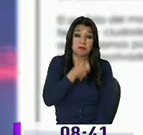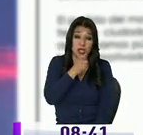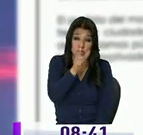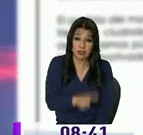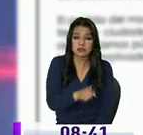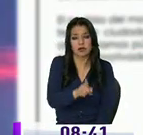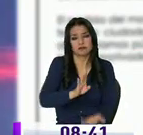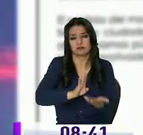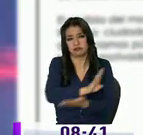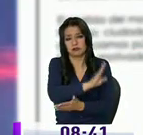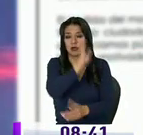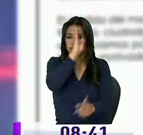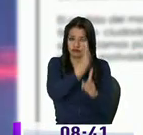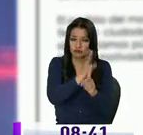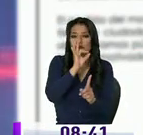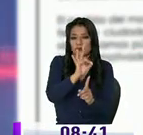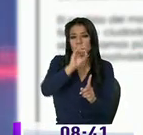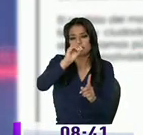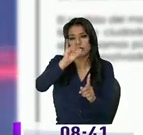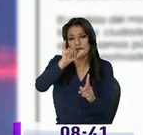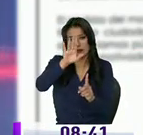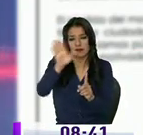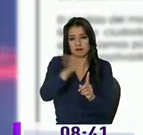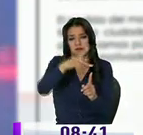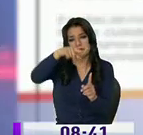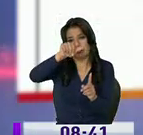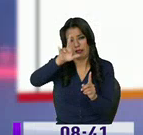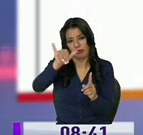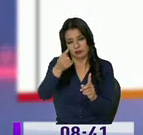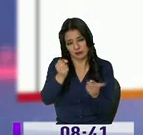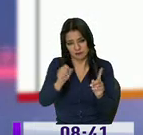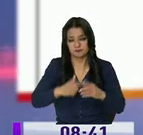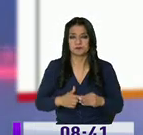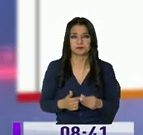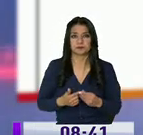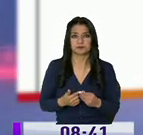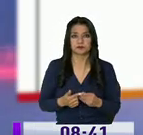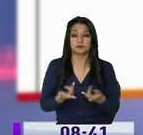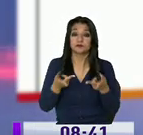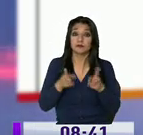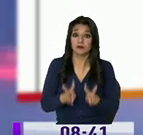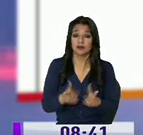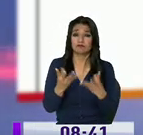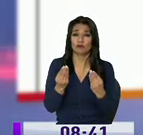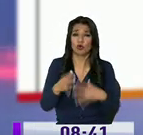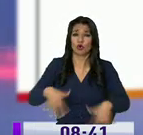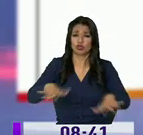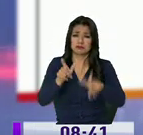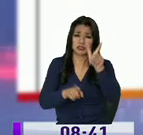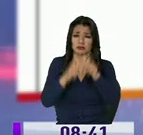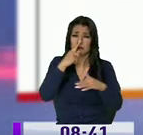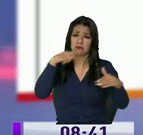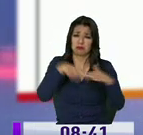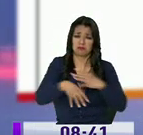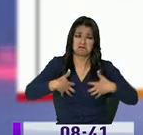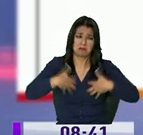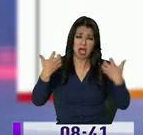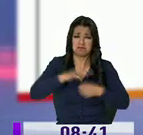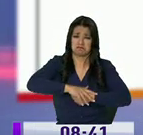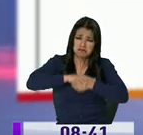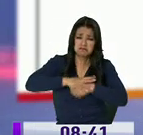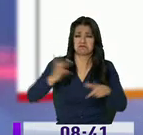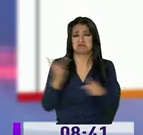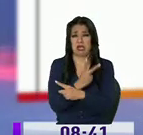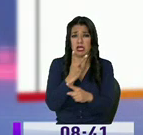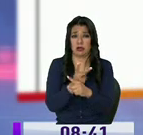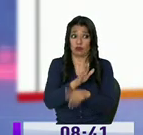y en particular la agresión al comunicador Freddy Paredes. Además dijo que existe gran cantidad de provocadores y que los hechos de violencia no